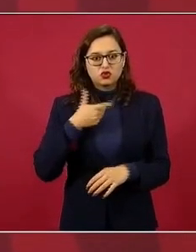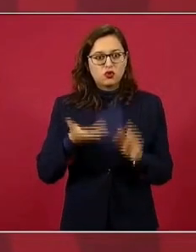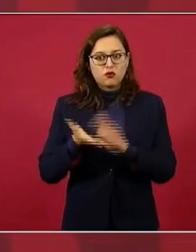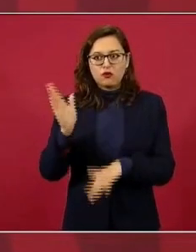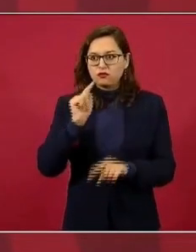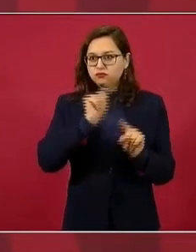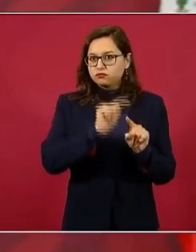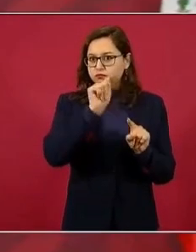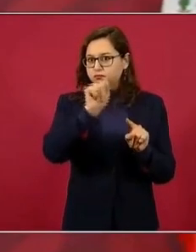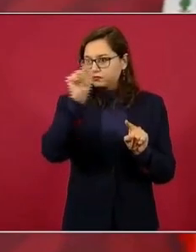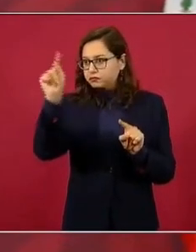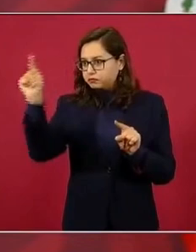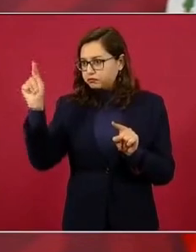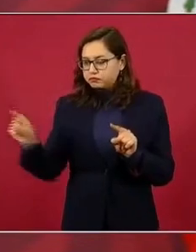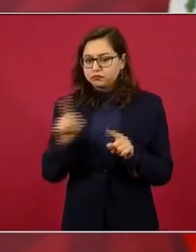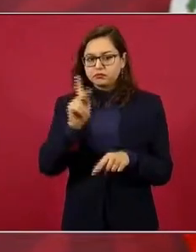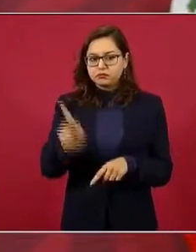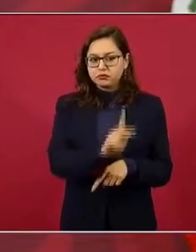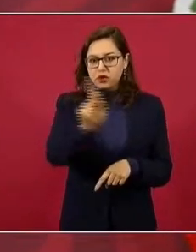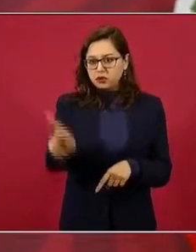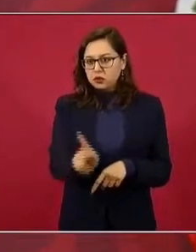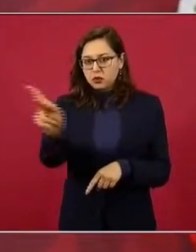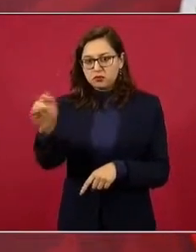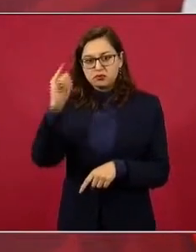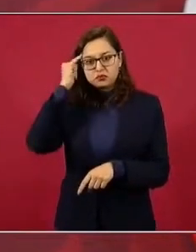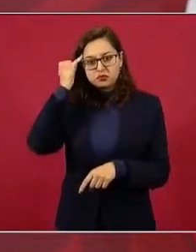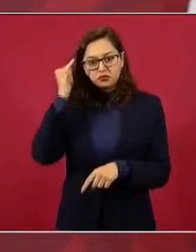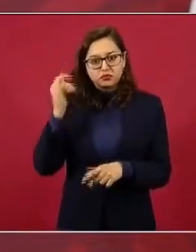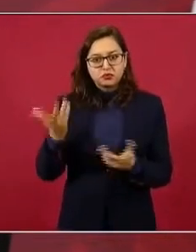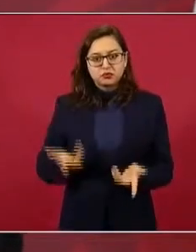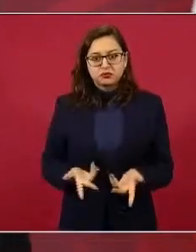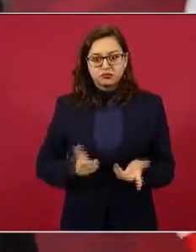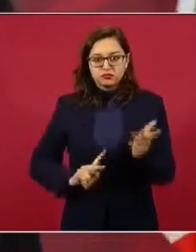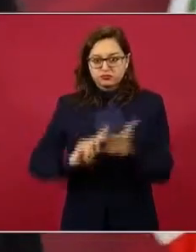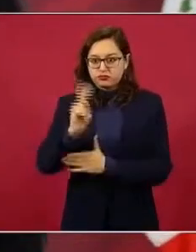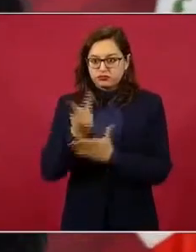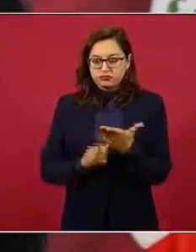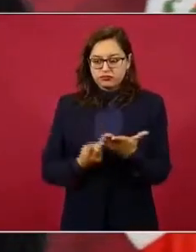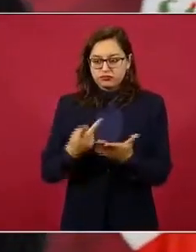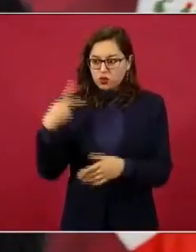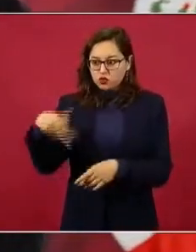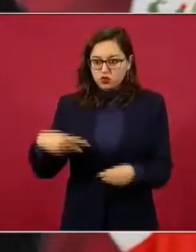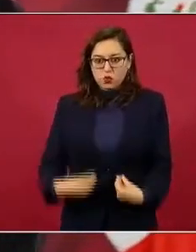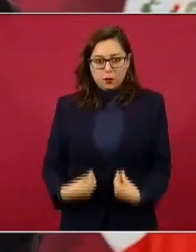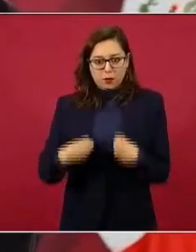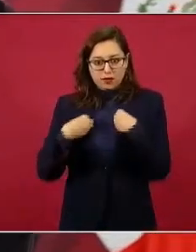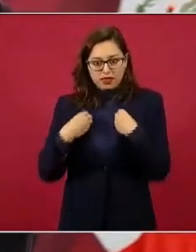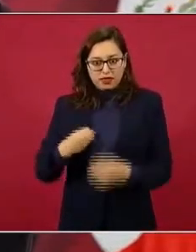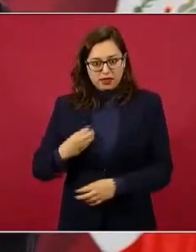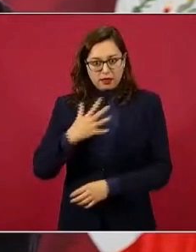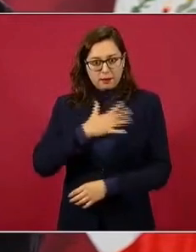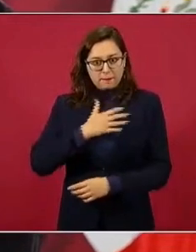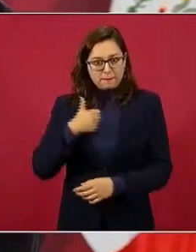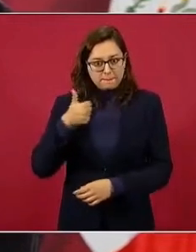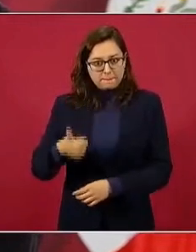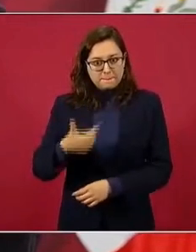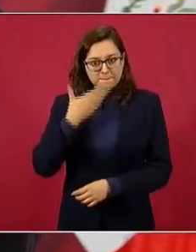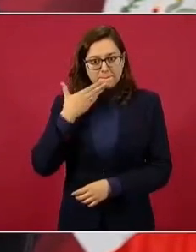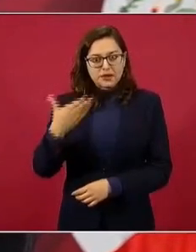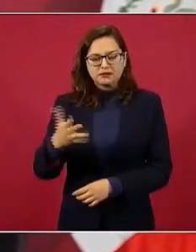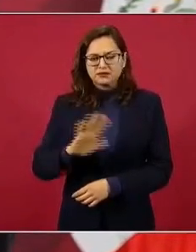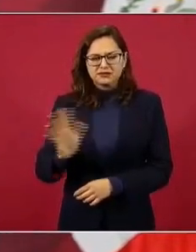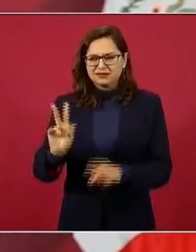con los Eris y con los Yaquis, pues son programas de bienestar, ¿sí? No tiene